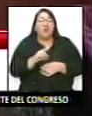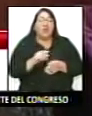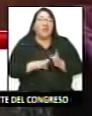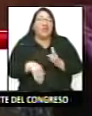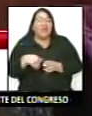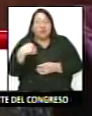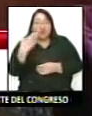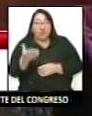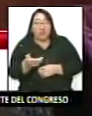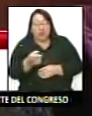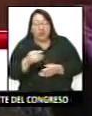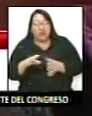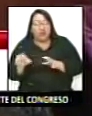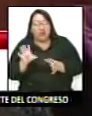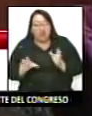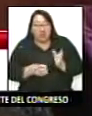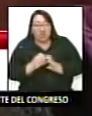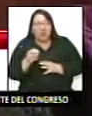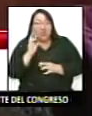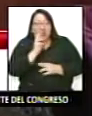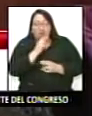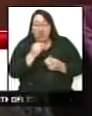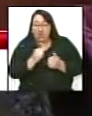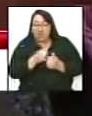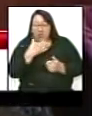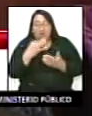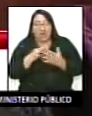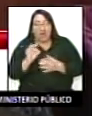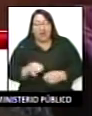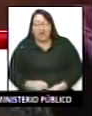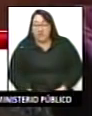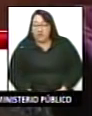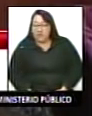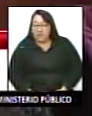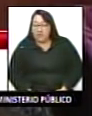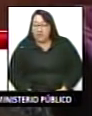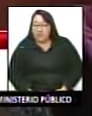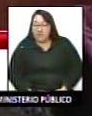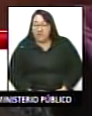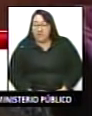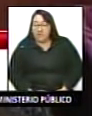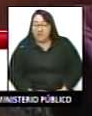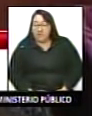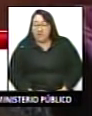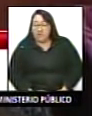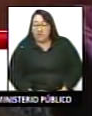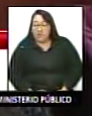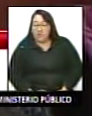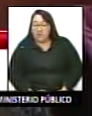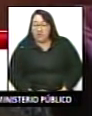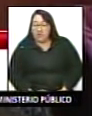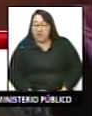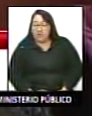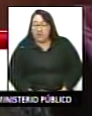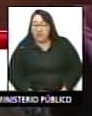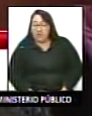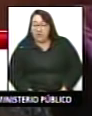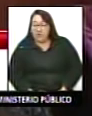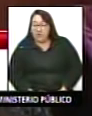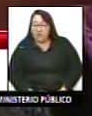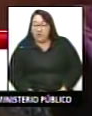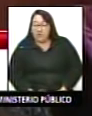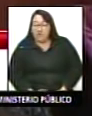después de eso lo que se hace es llevarlo a los restaurantes con mejor calidad. Entonces creo que ahí estamos juntando varios sectores y es algo que se